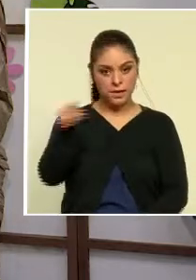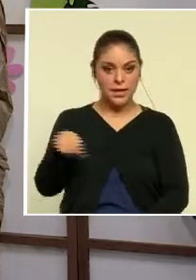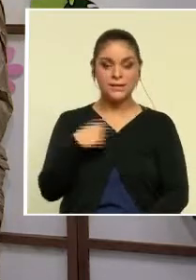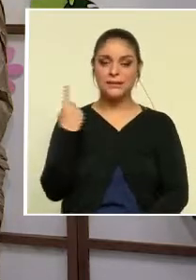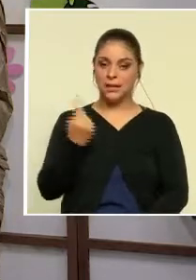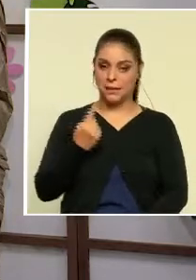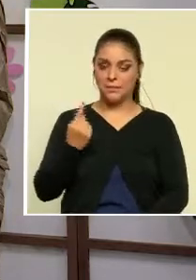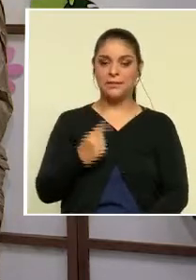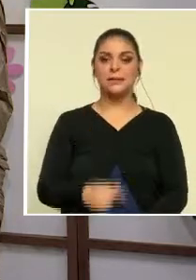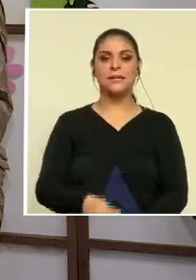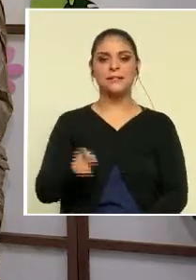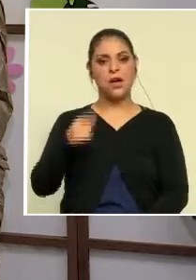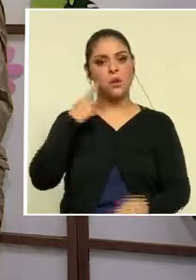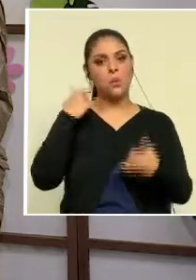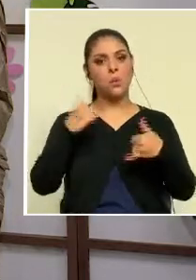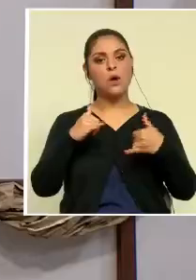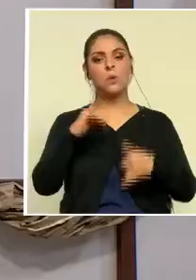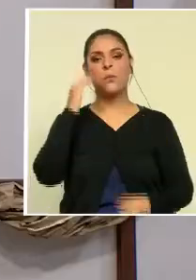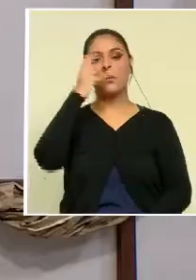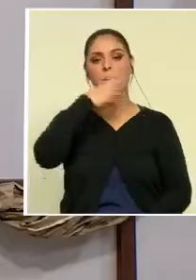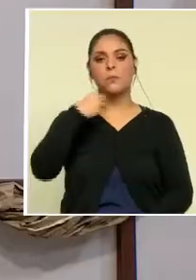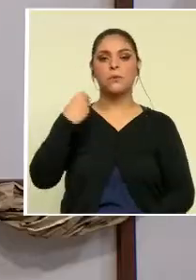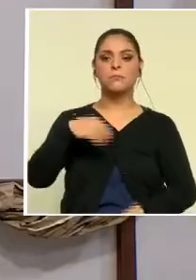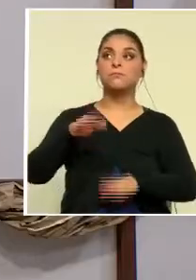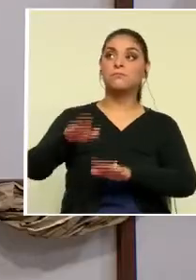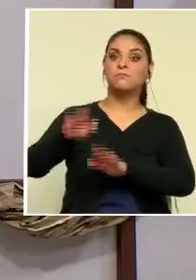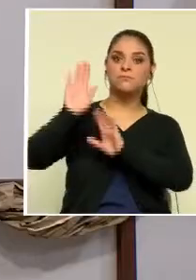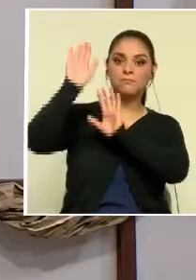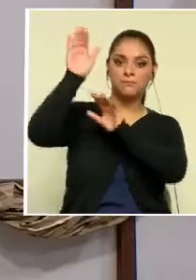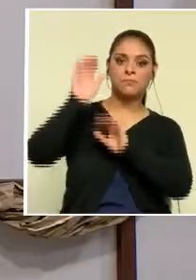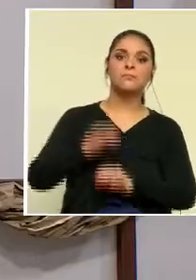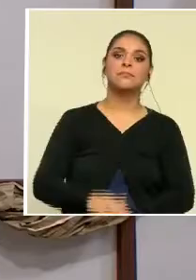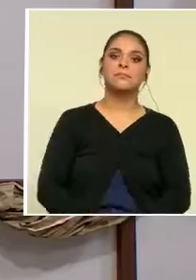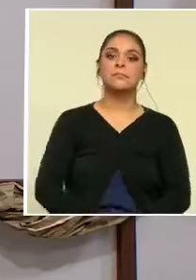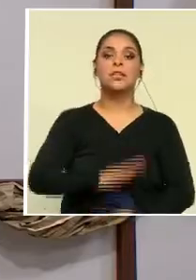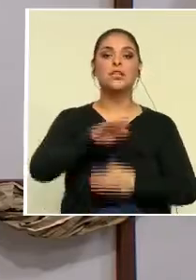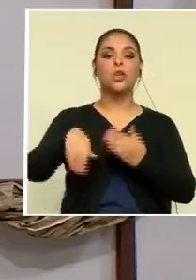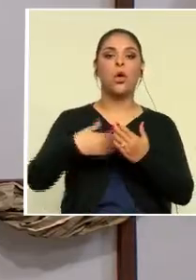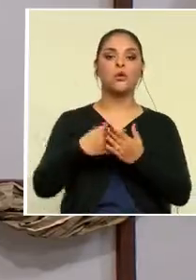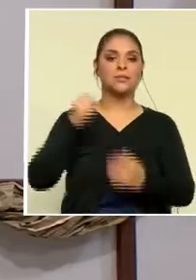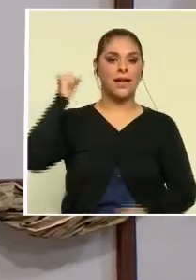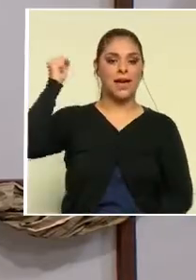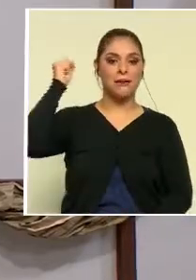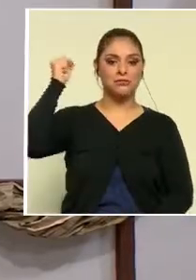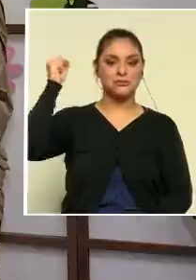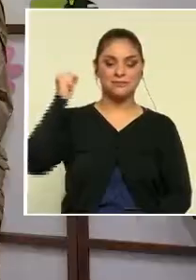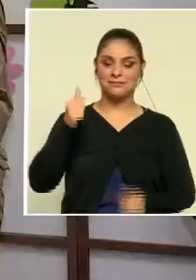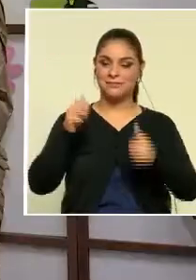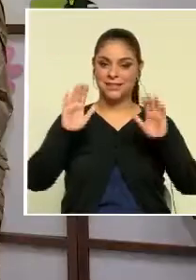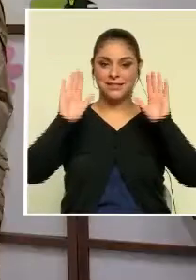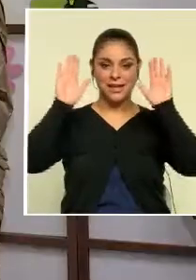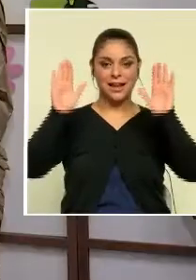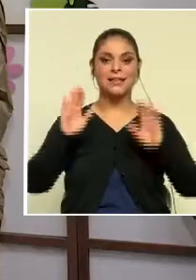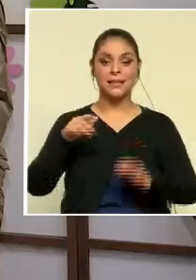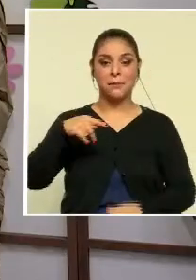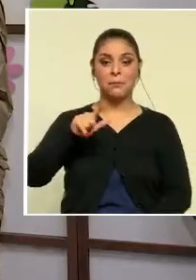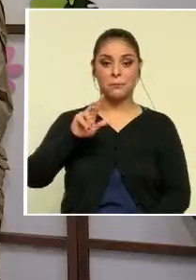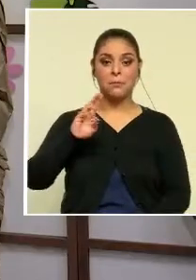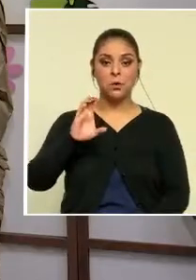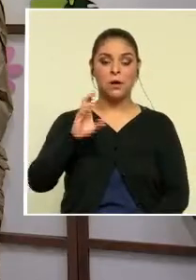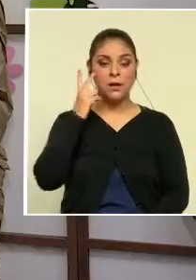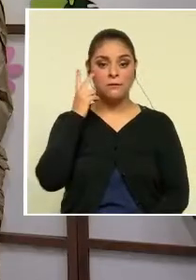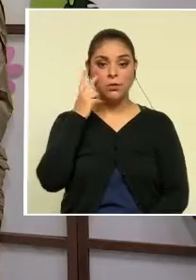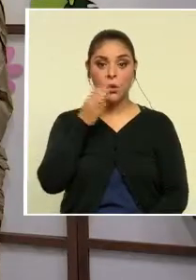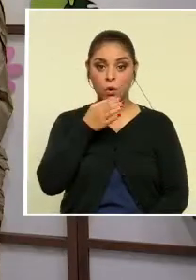actividades que ahora me un juego que es muy hermoso verdad que es el baloncesto y ganamos todos y este ganamos todos excelente primero dio unos consejos